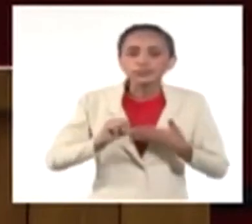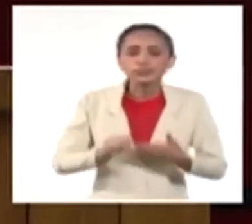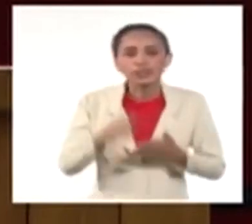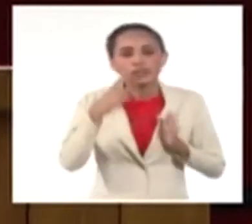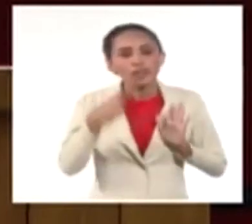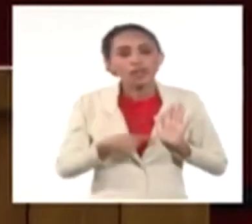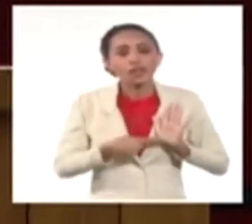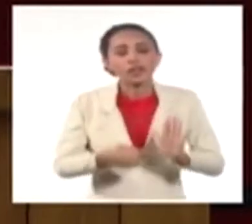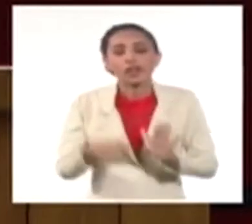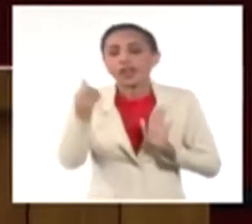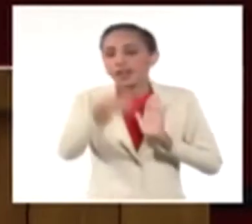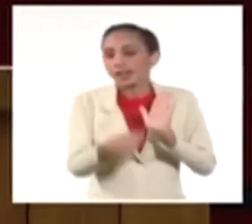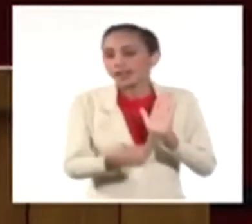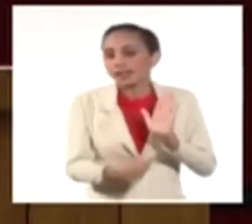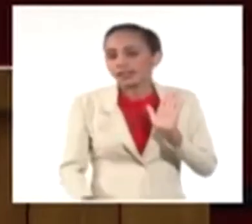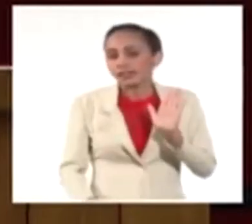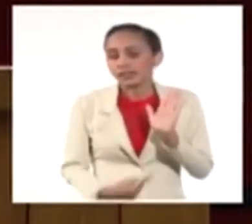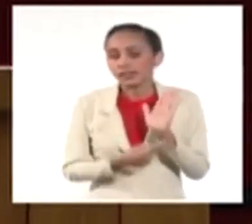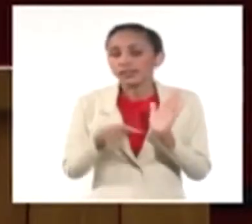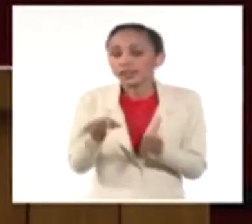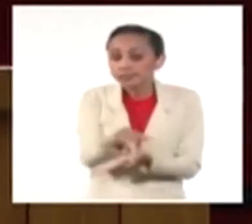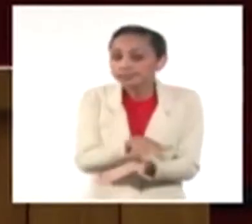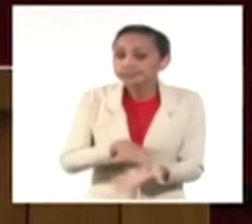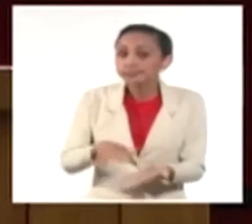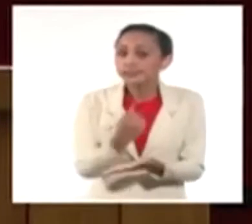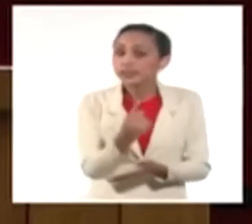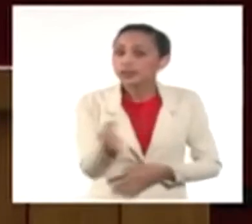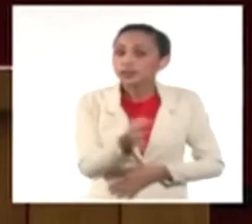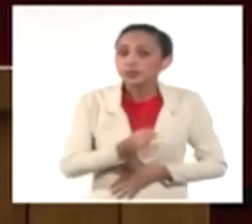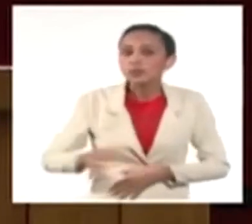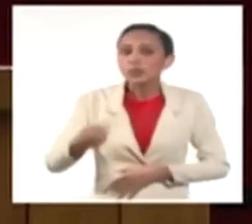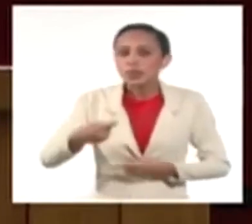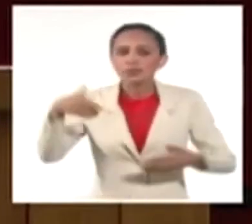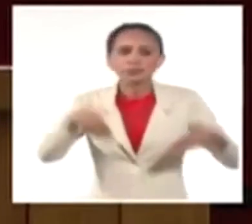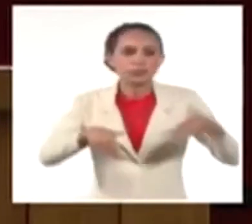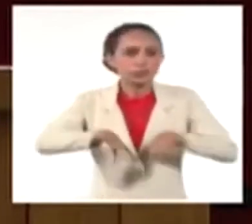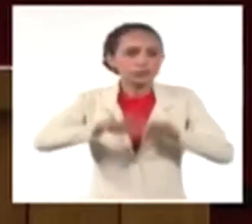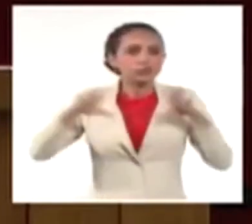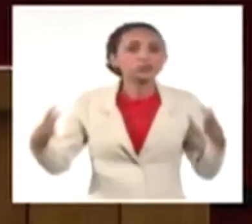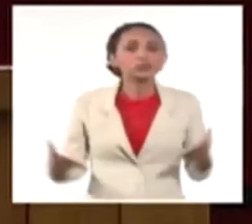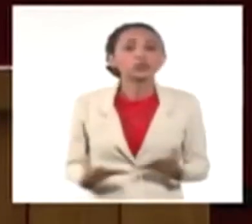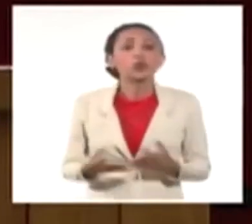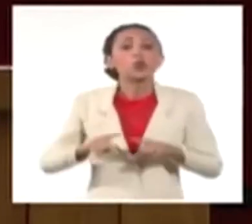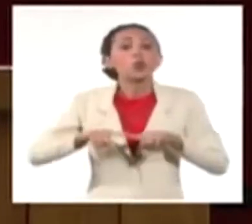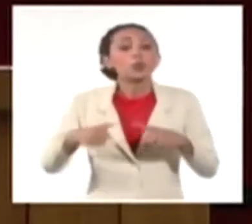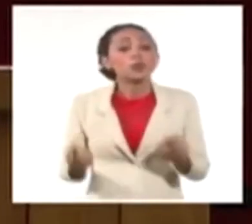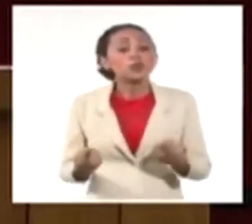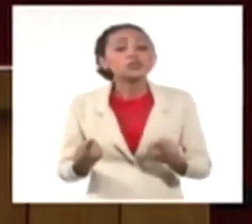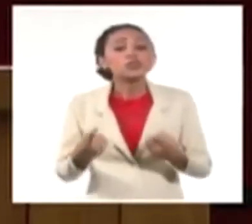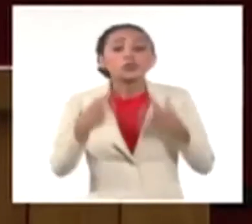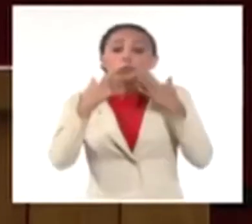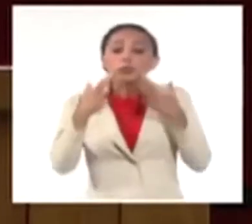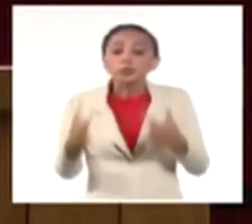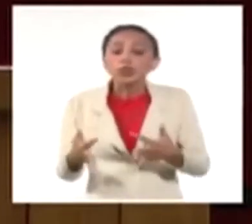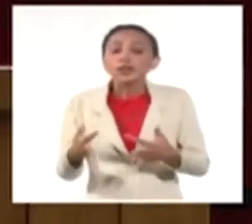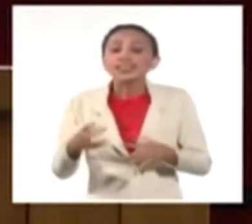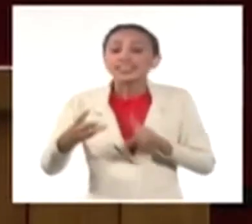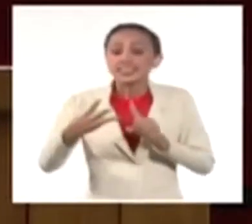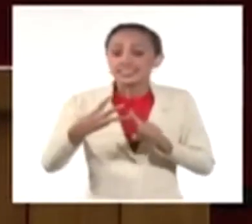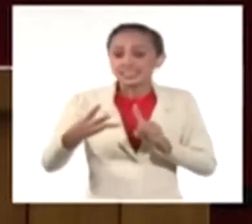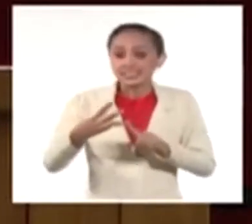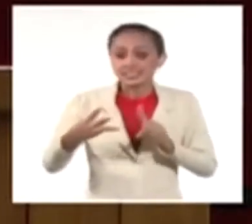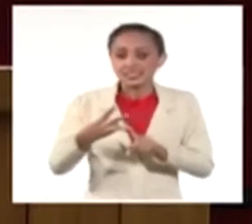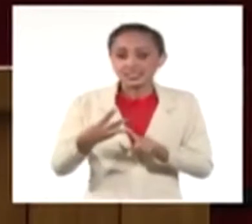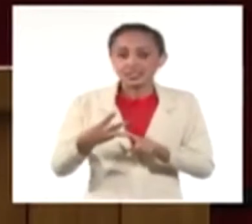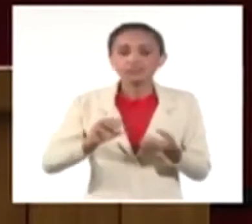particularidades de su territorio y sean participativos. Por ello, es estratégico una certera gestión y